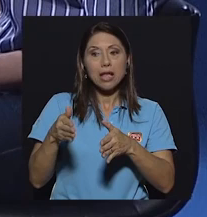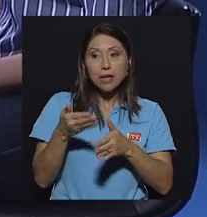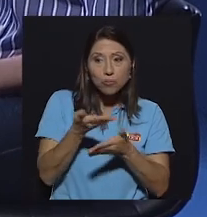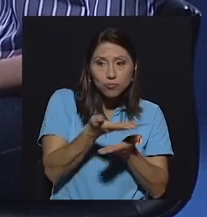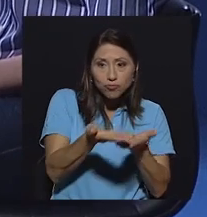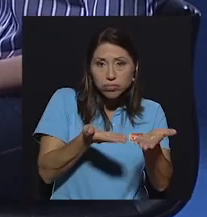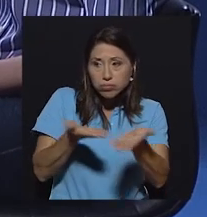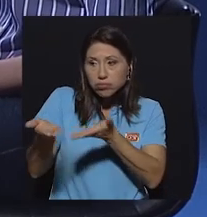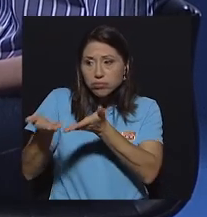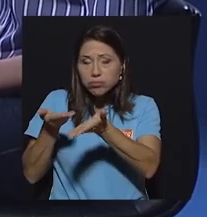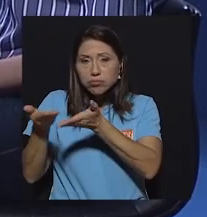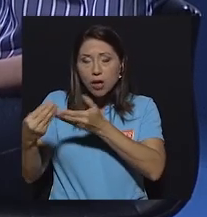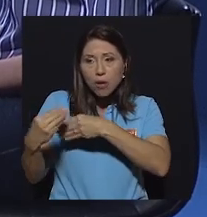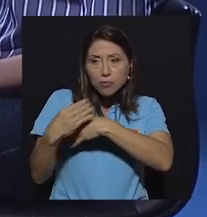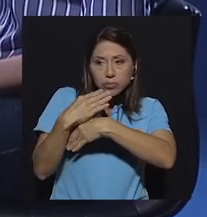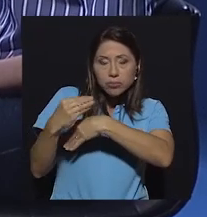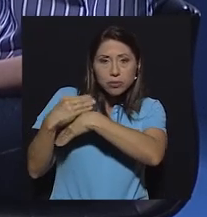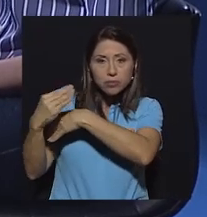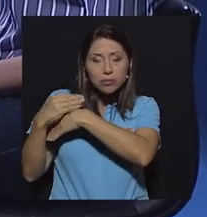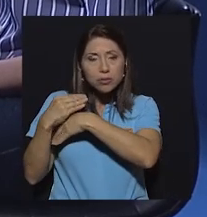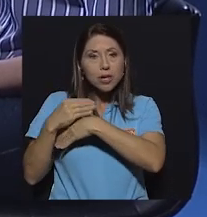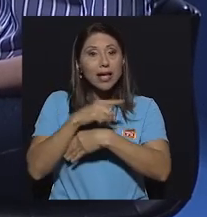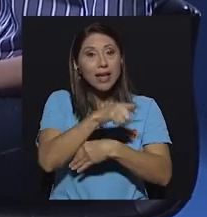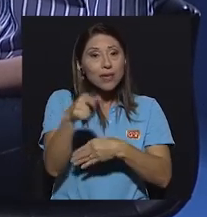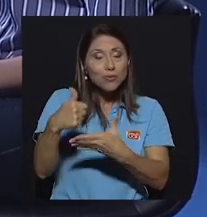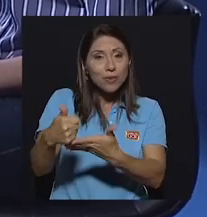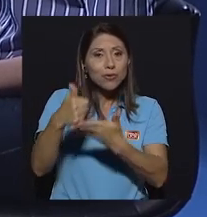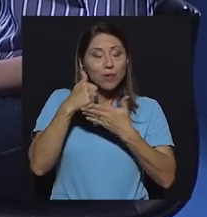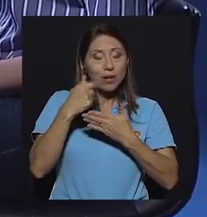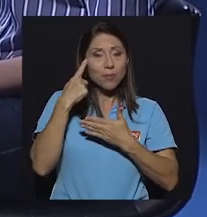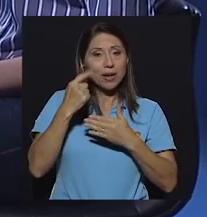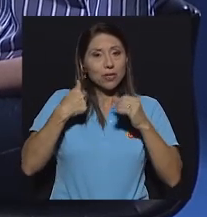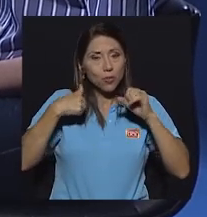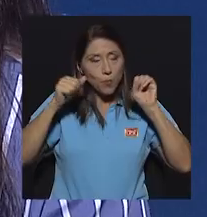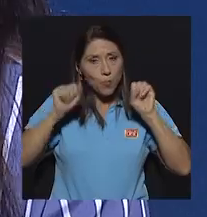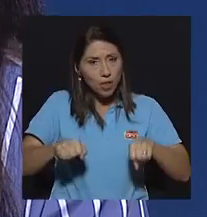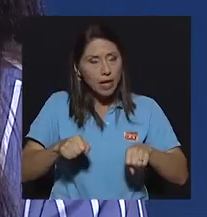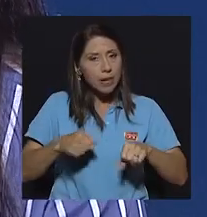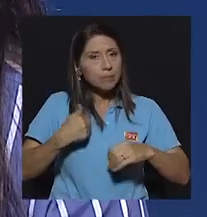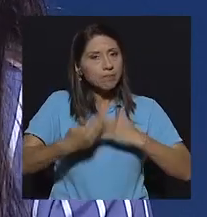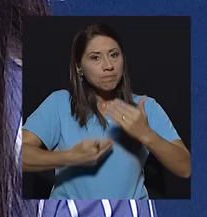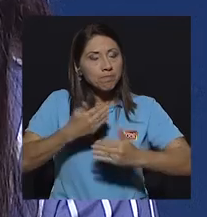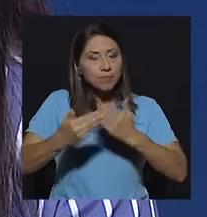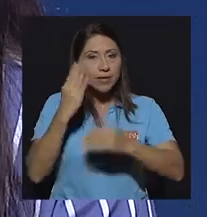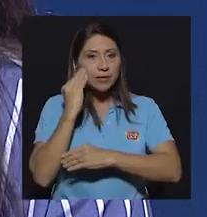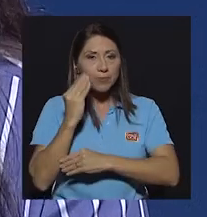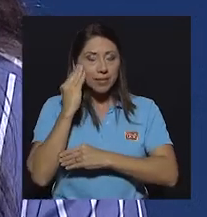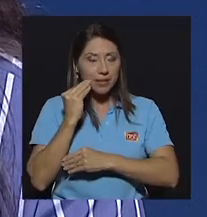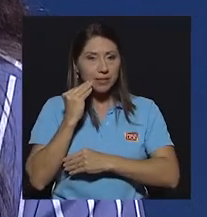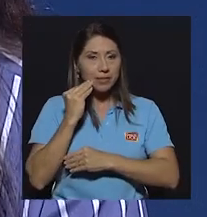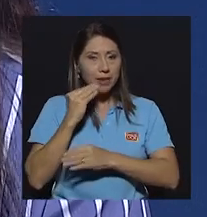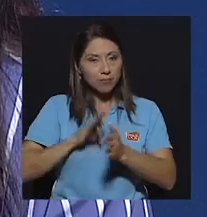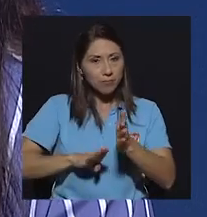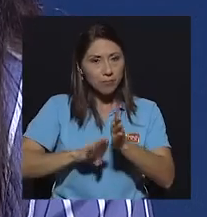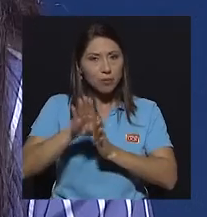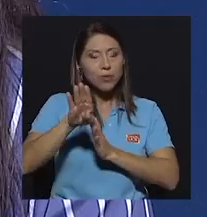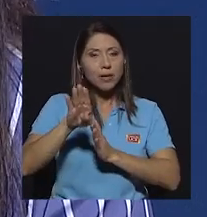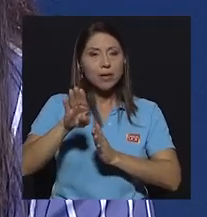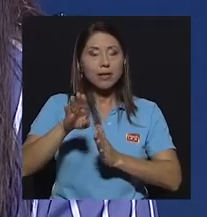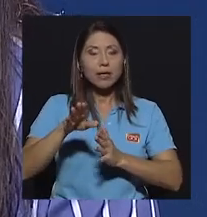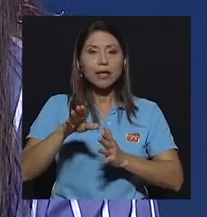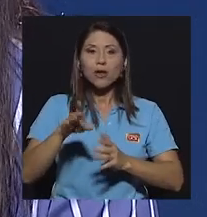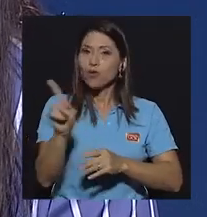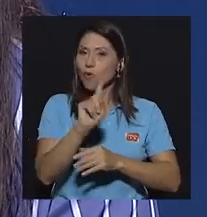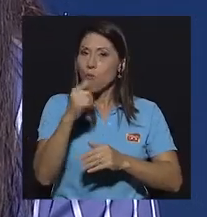asesoré, y los cuales realmente me ayudaron a sobrellevar esta experiencia y sacarla adelante.